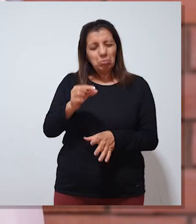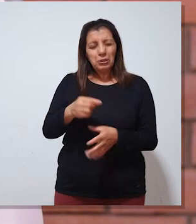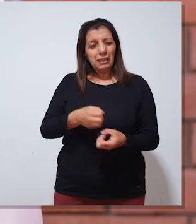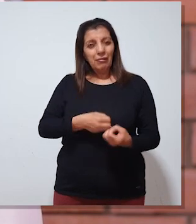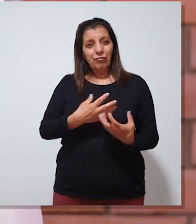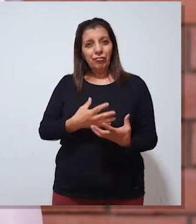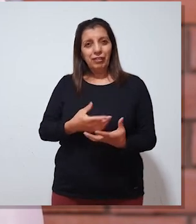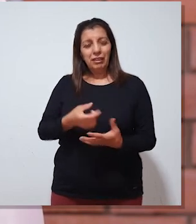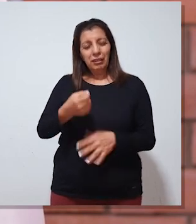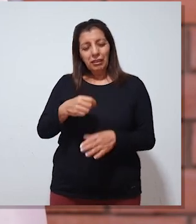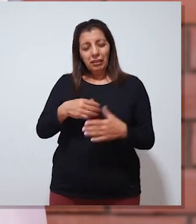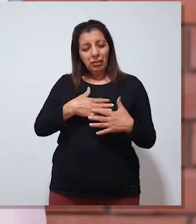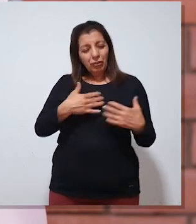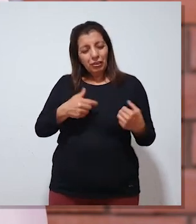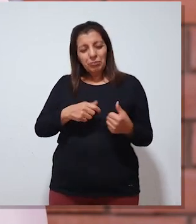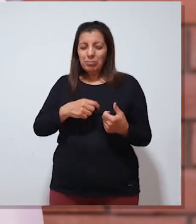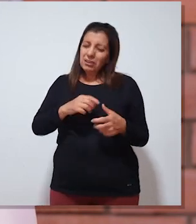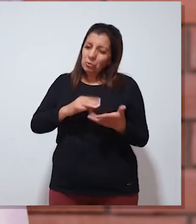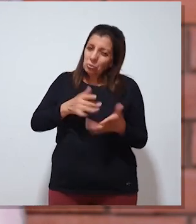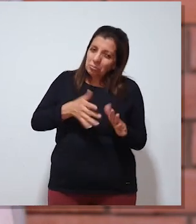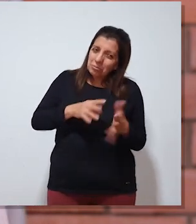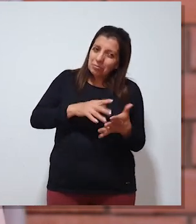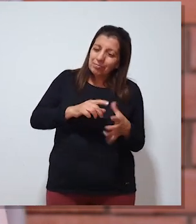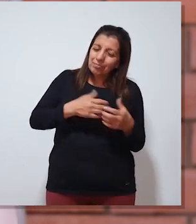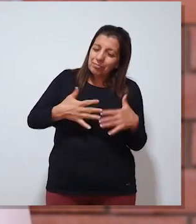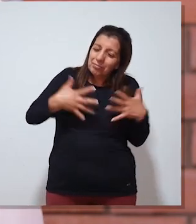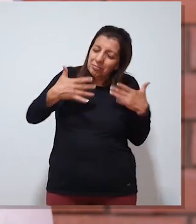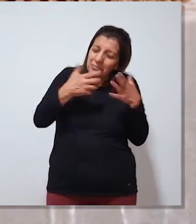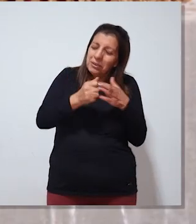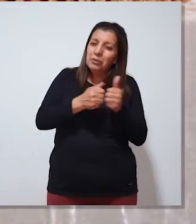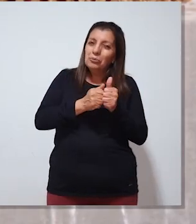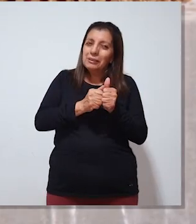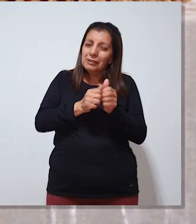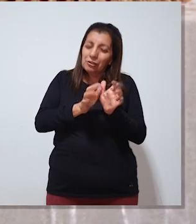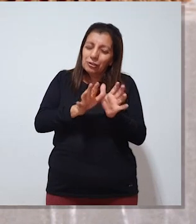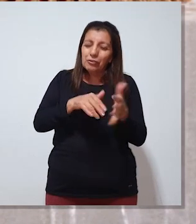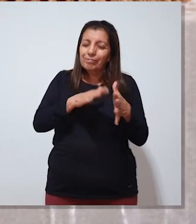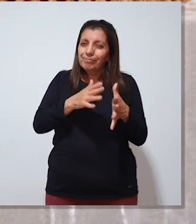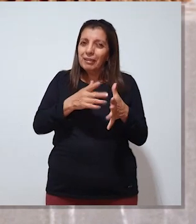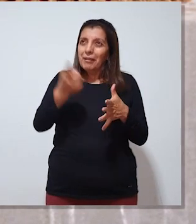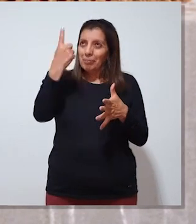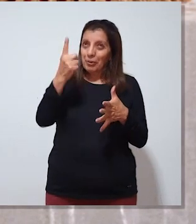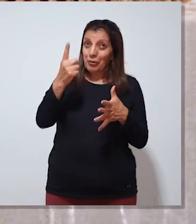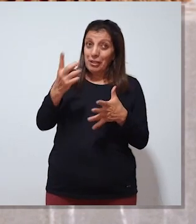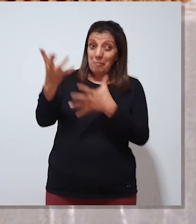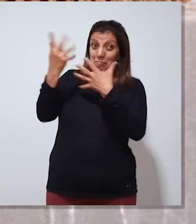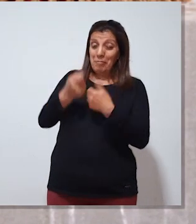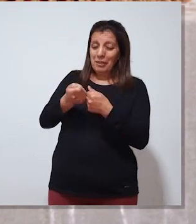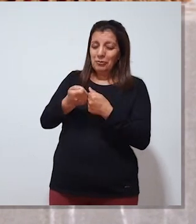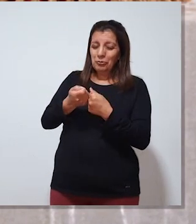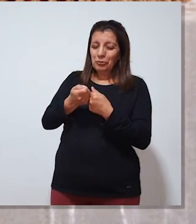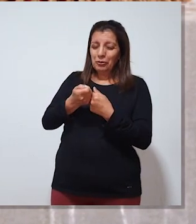espiritual, obró grandes cosas en mí el Todopoderoso. Al celebrar 50 años de